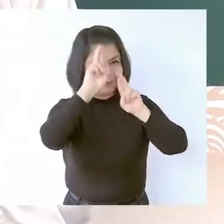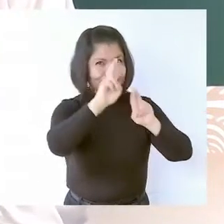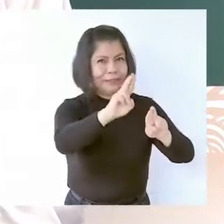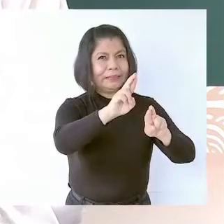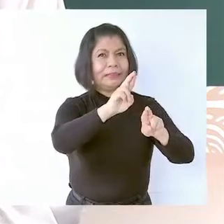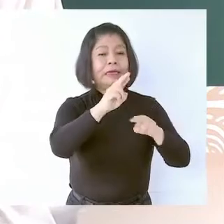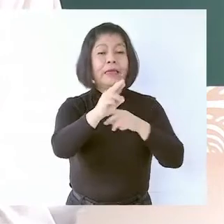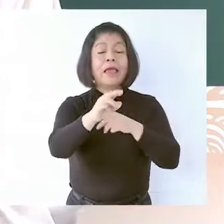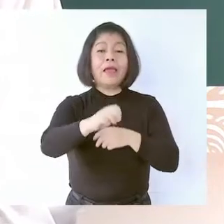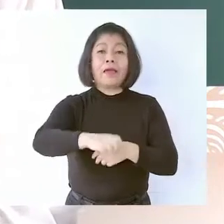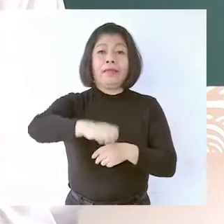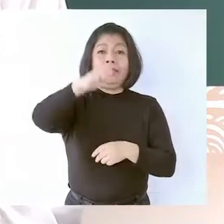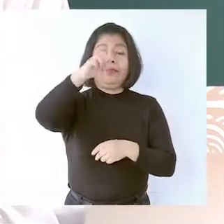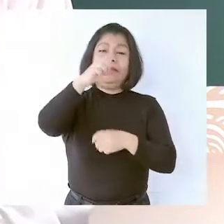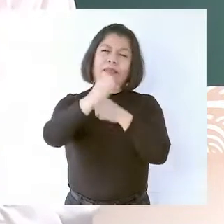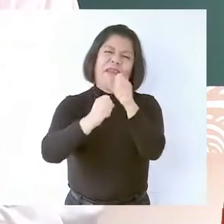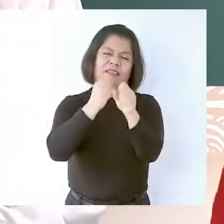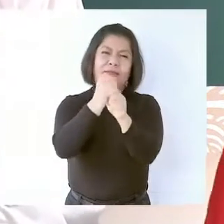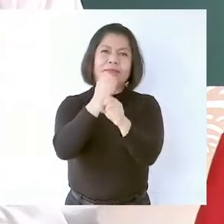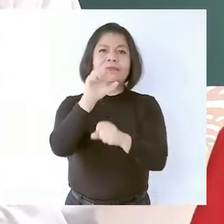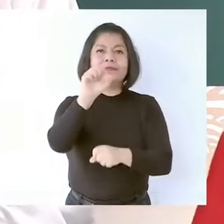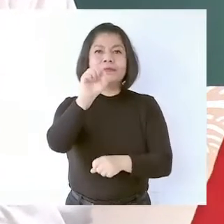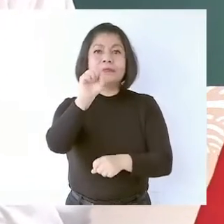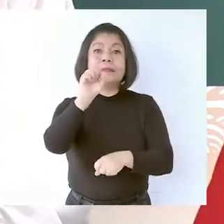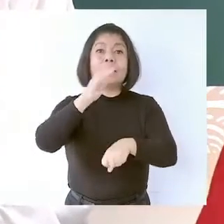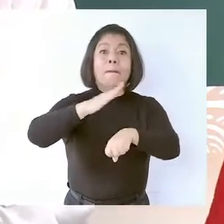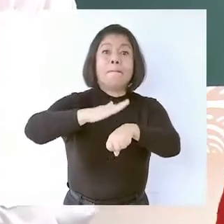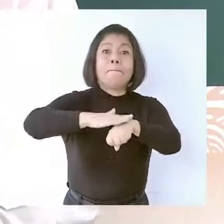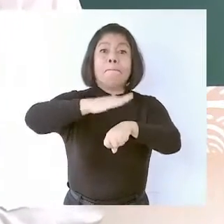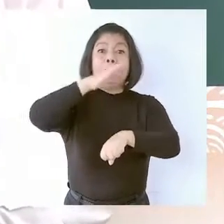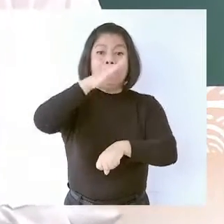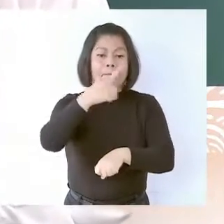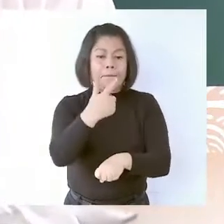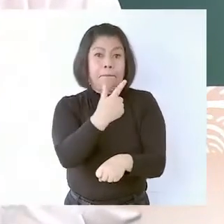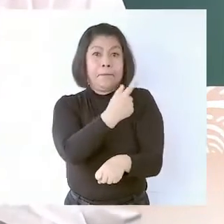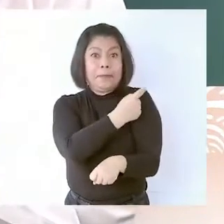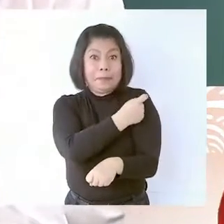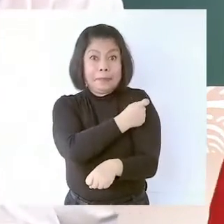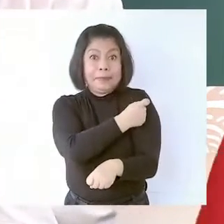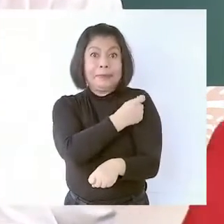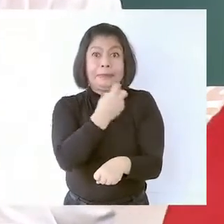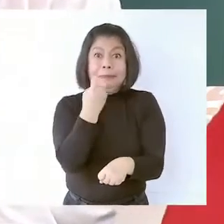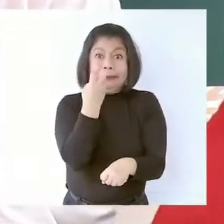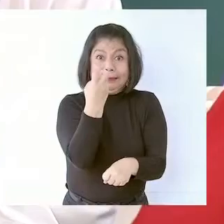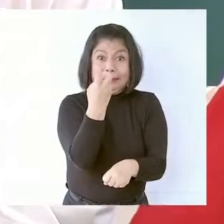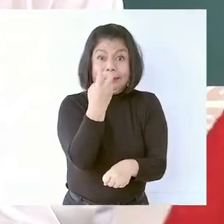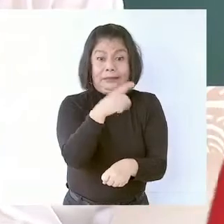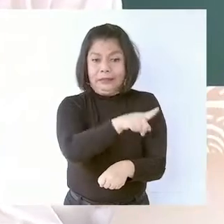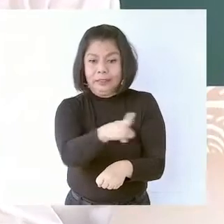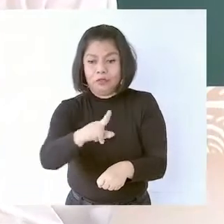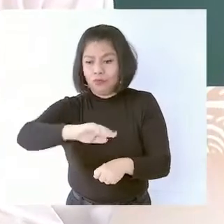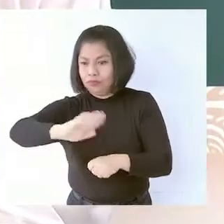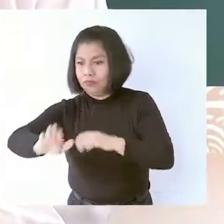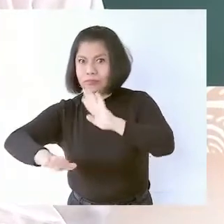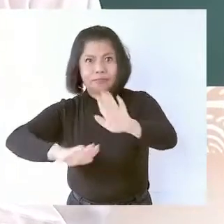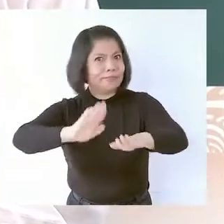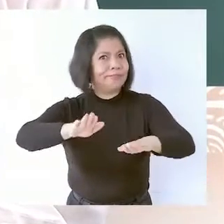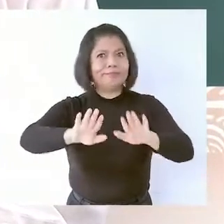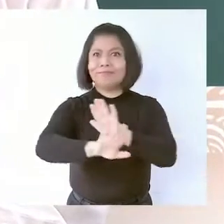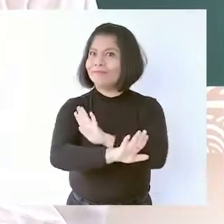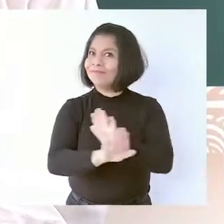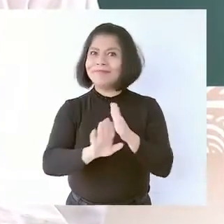más, podemos bajar, reducir la mortalidad por COVID en